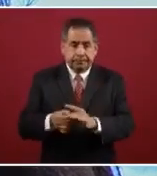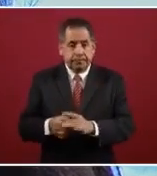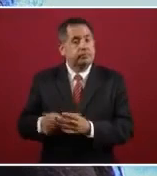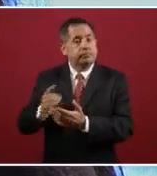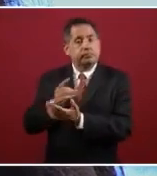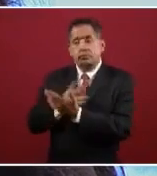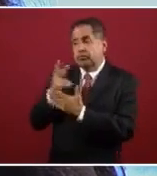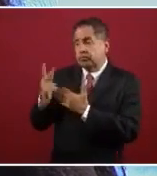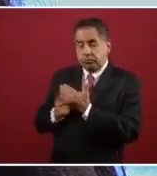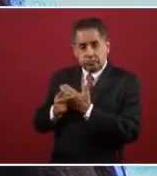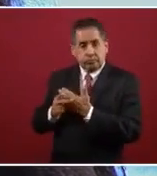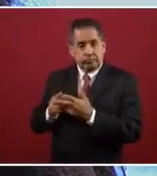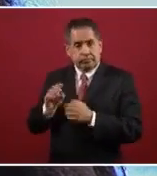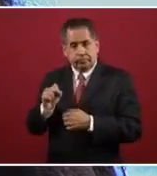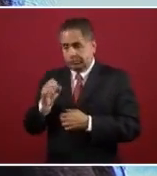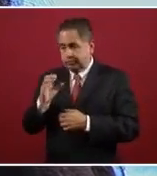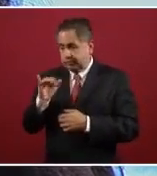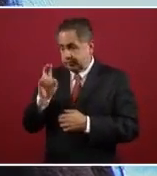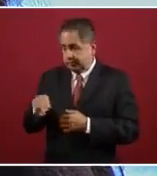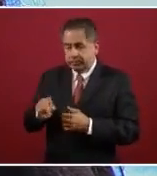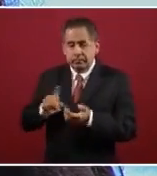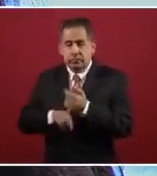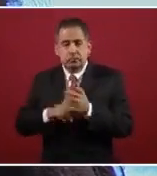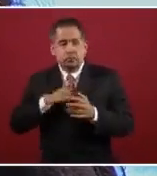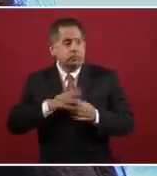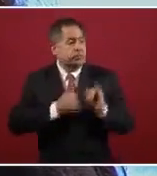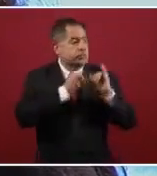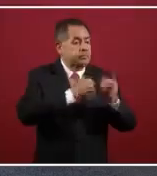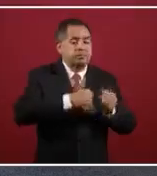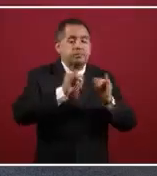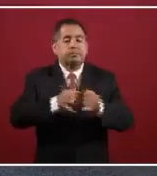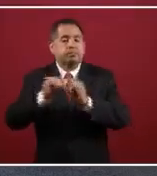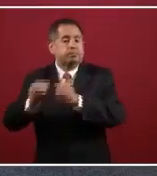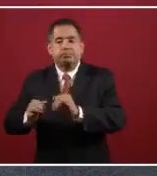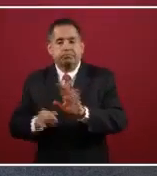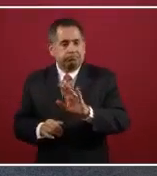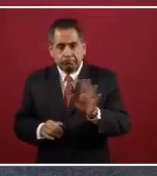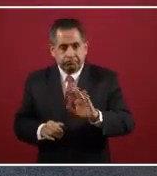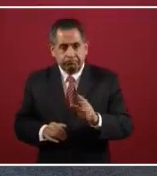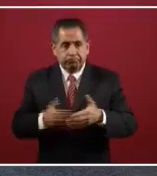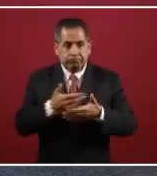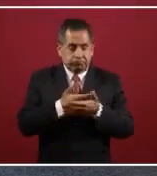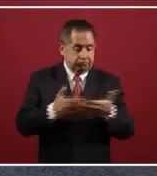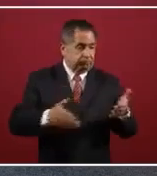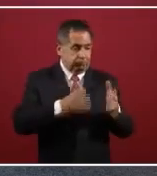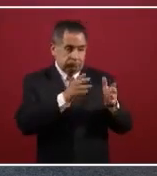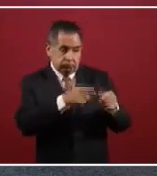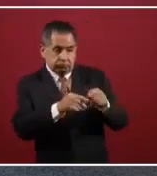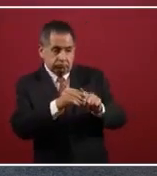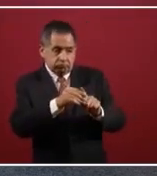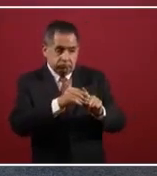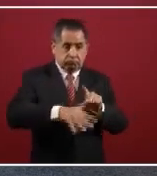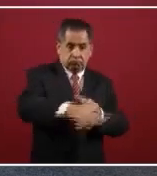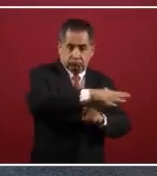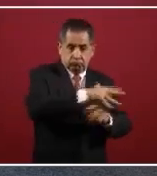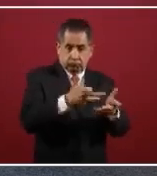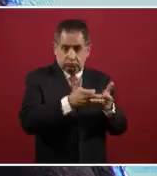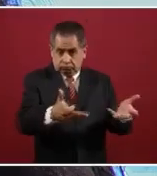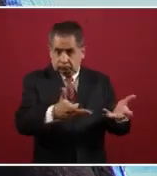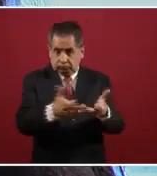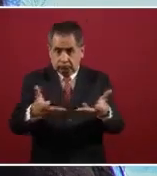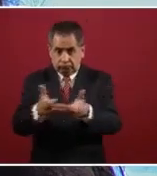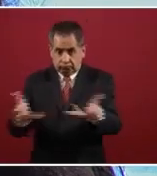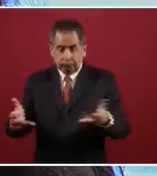de bienestar que no va por un censo individual. Se trabaja a través del sujeto social y se visitaron a